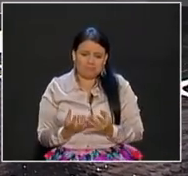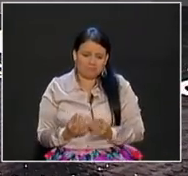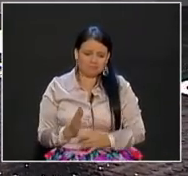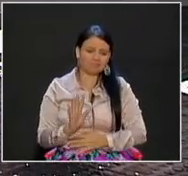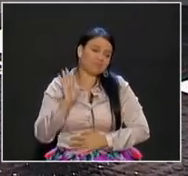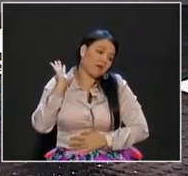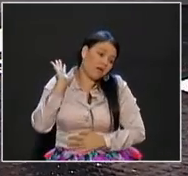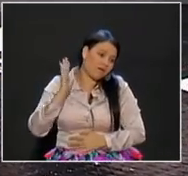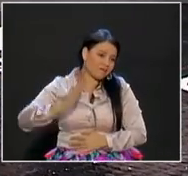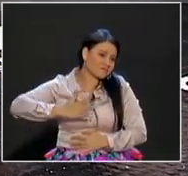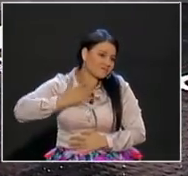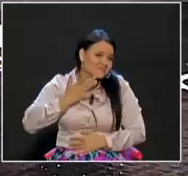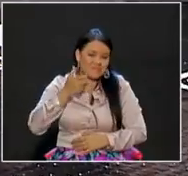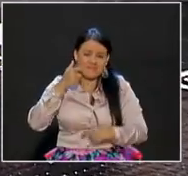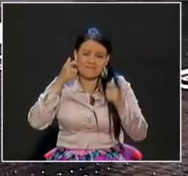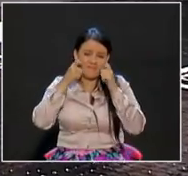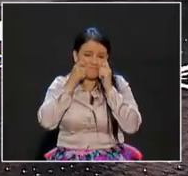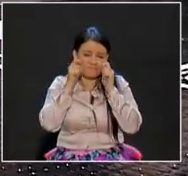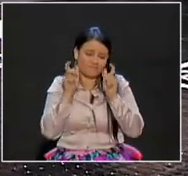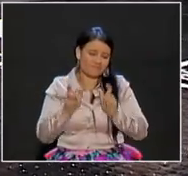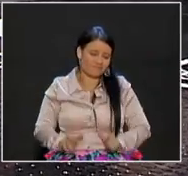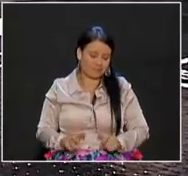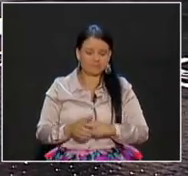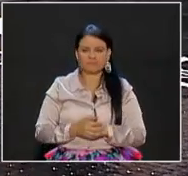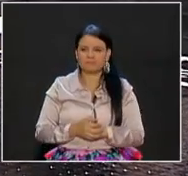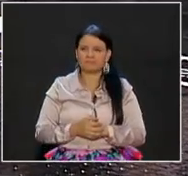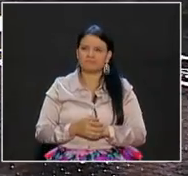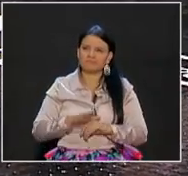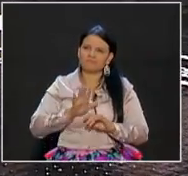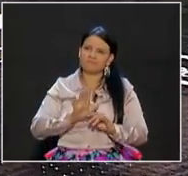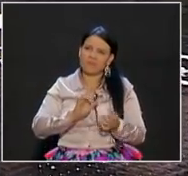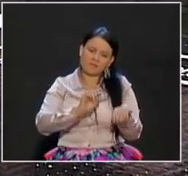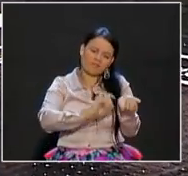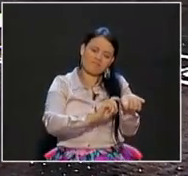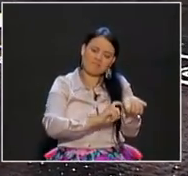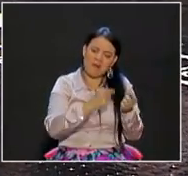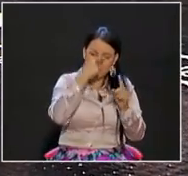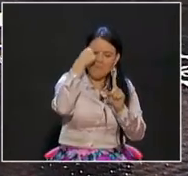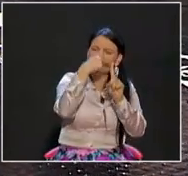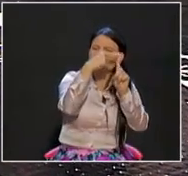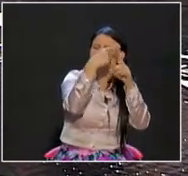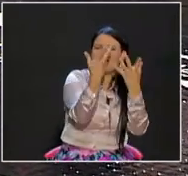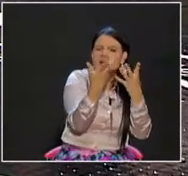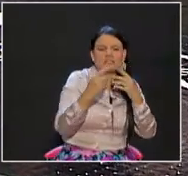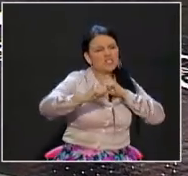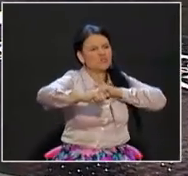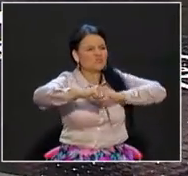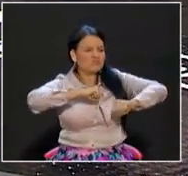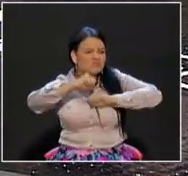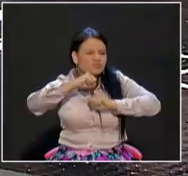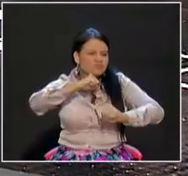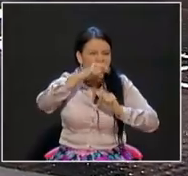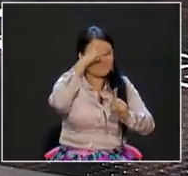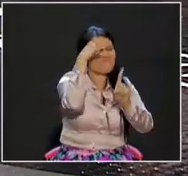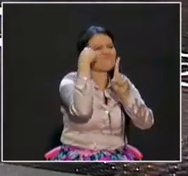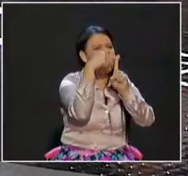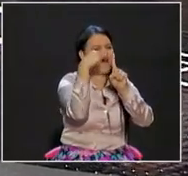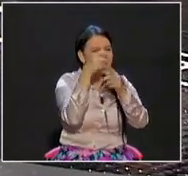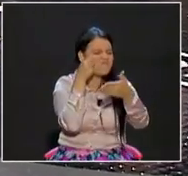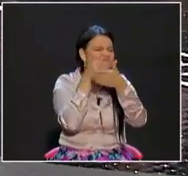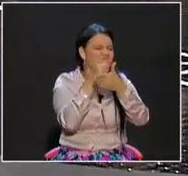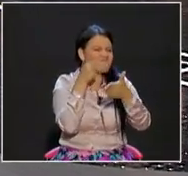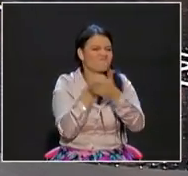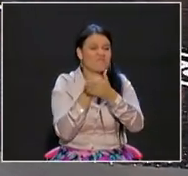es un escenario del humano mi virtud es el trabajo la disciplina la constancia la perseverancia y así me he mantenido durante estos